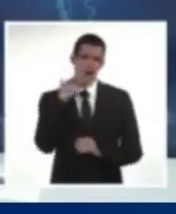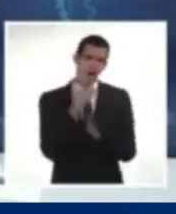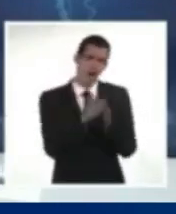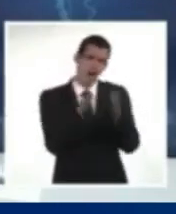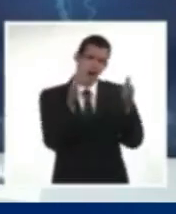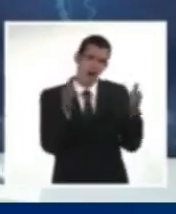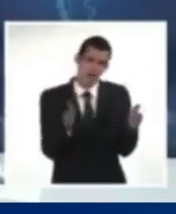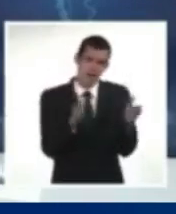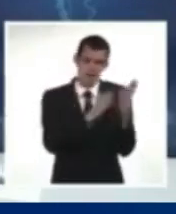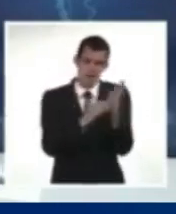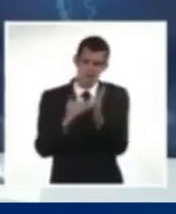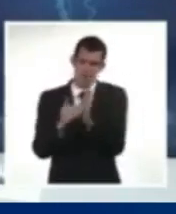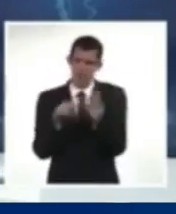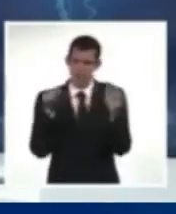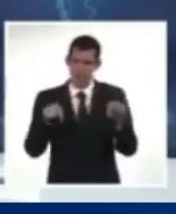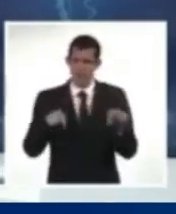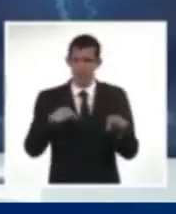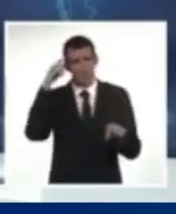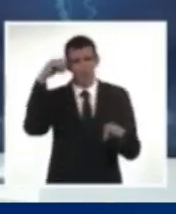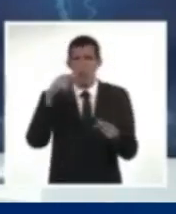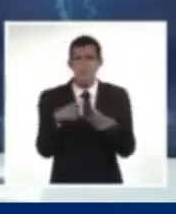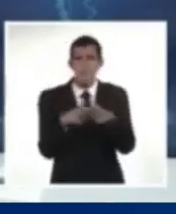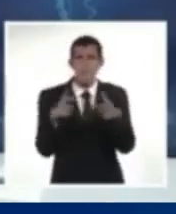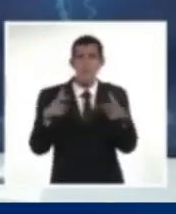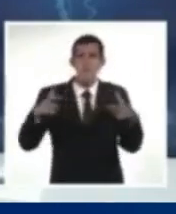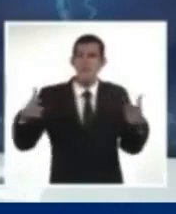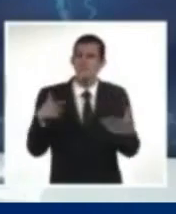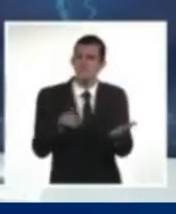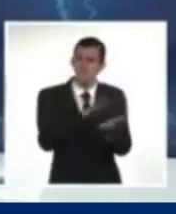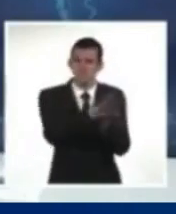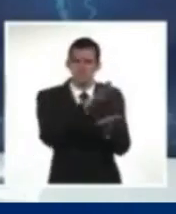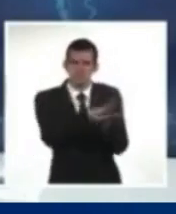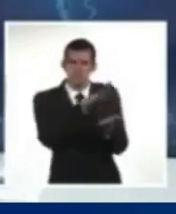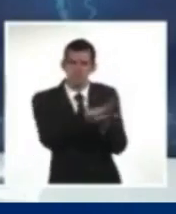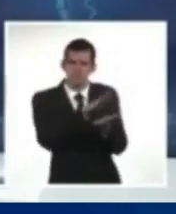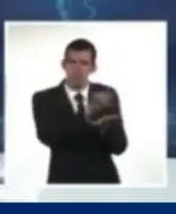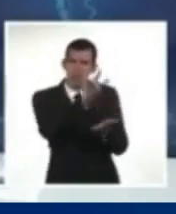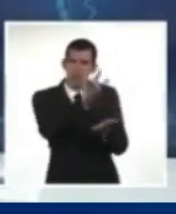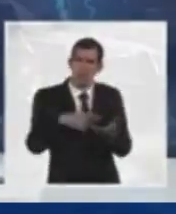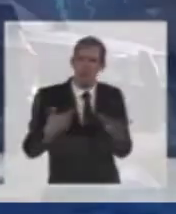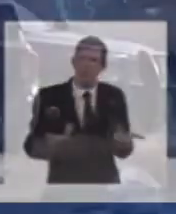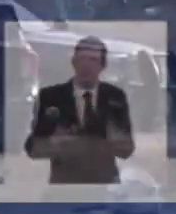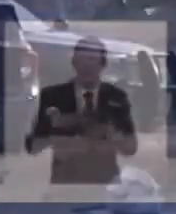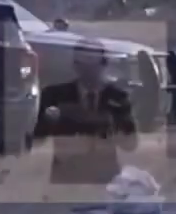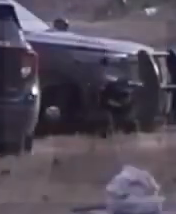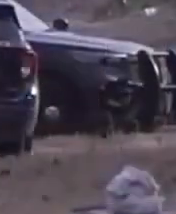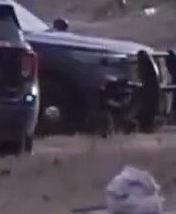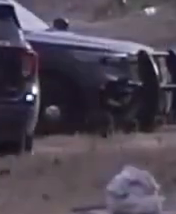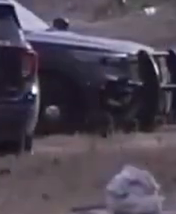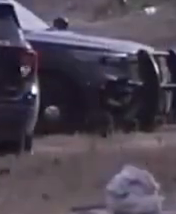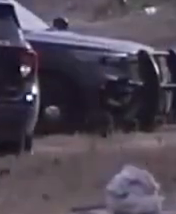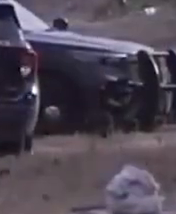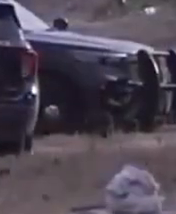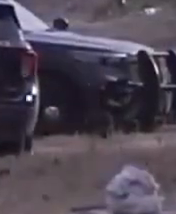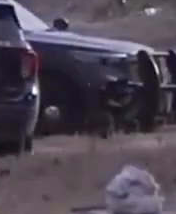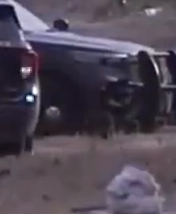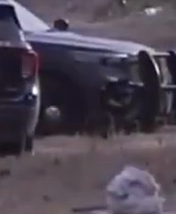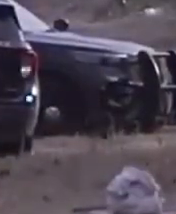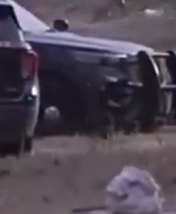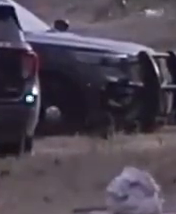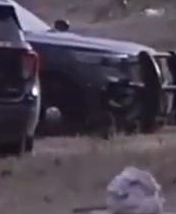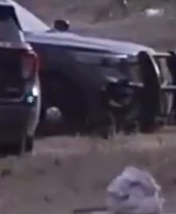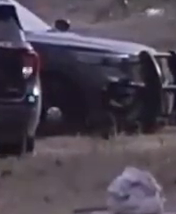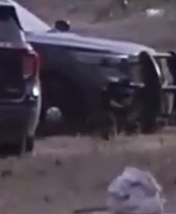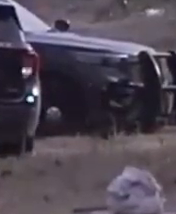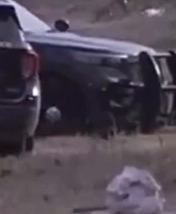Esta es la frontera, lo del escándalo del tráiler con los 50 muertos de la frontera sur. Pero los